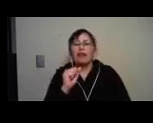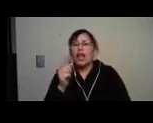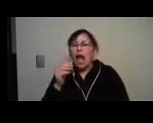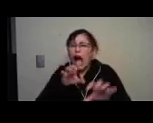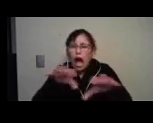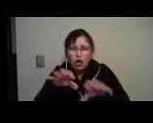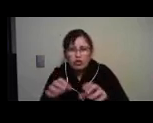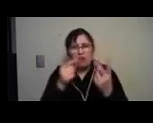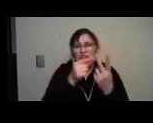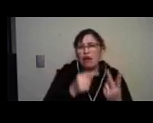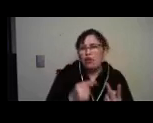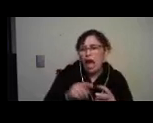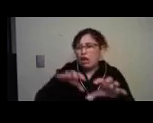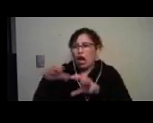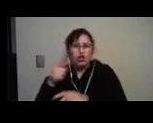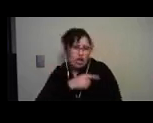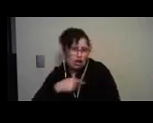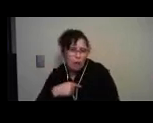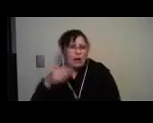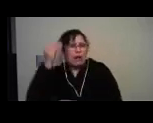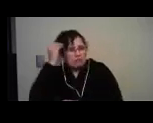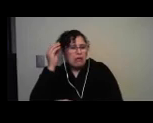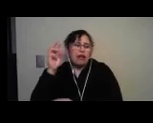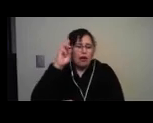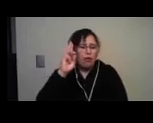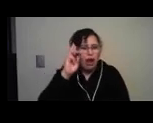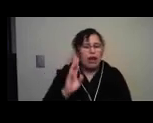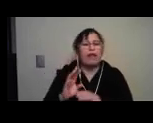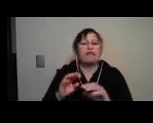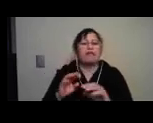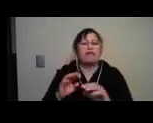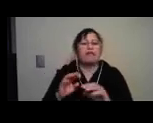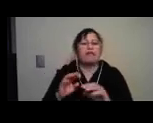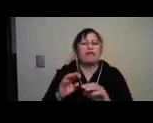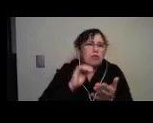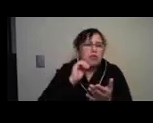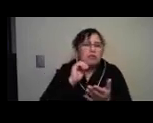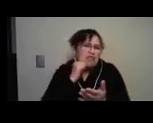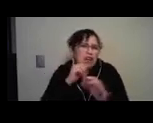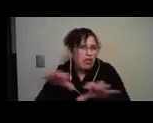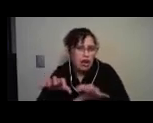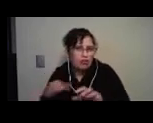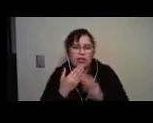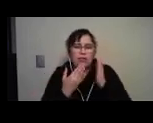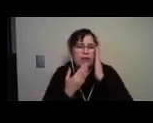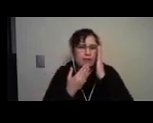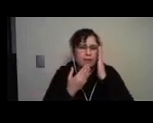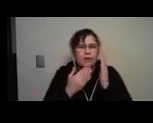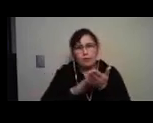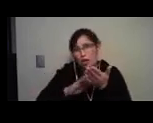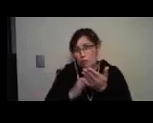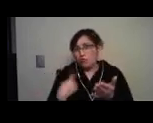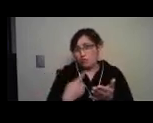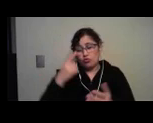vocabulario, conocimiento y de carácter general, por ejemplo, algo que es semántico, todos sabemos para qué